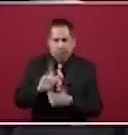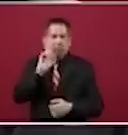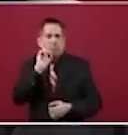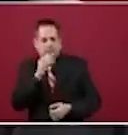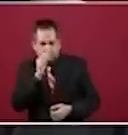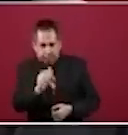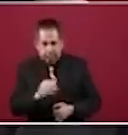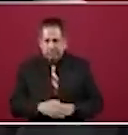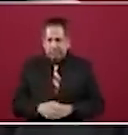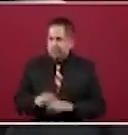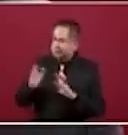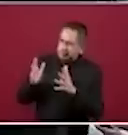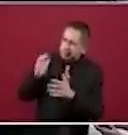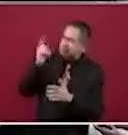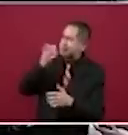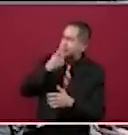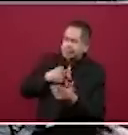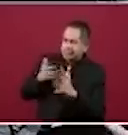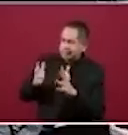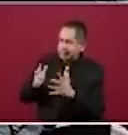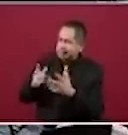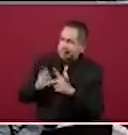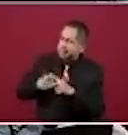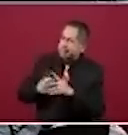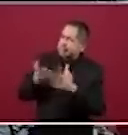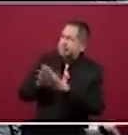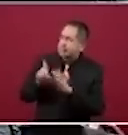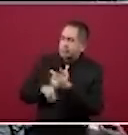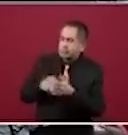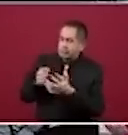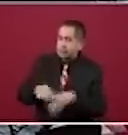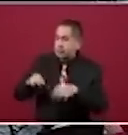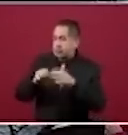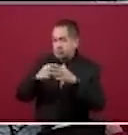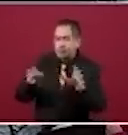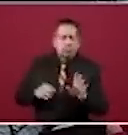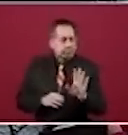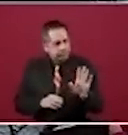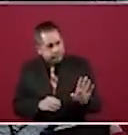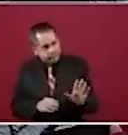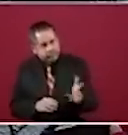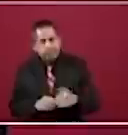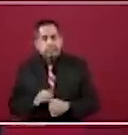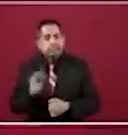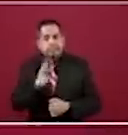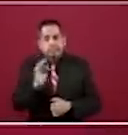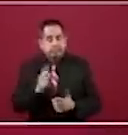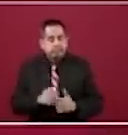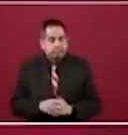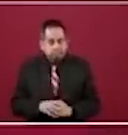explicamos. ¿Nos puede dar un avance, algo como un indicativo de cómo va a ser? Porque eso es muy general. Porque si no,